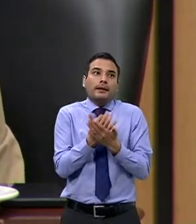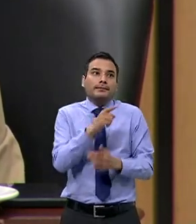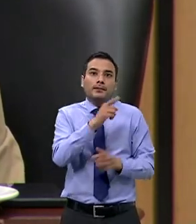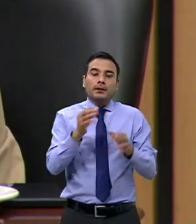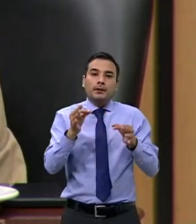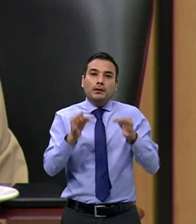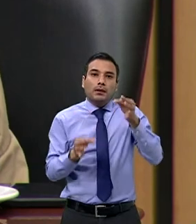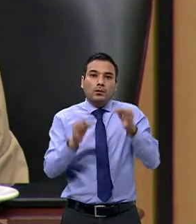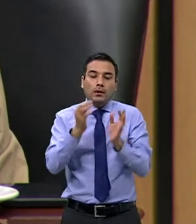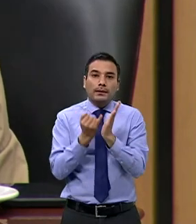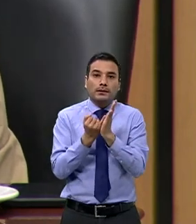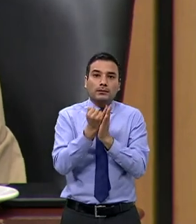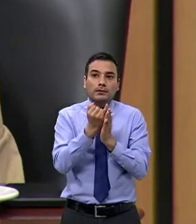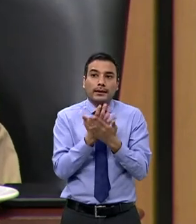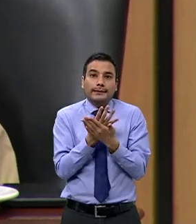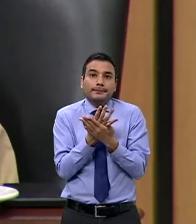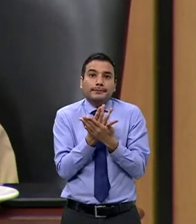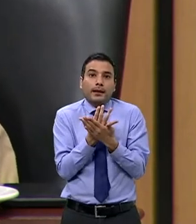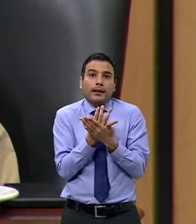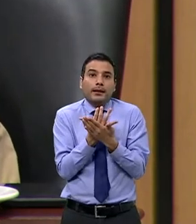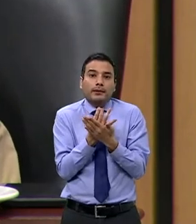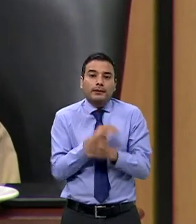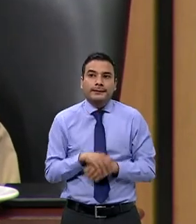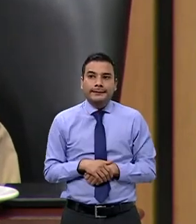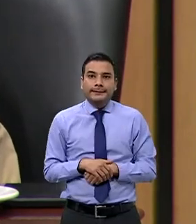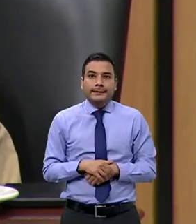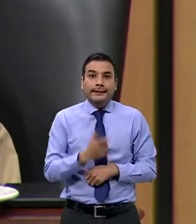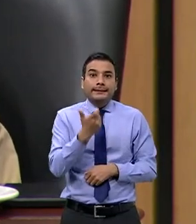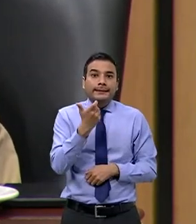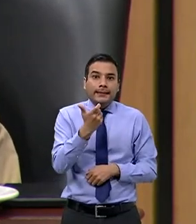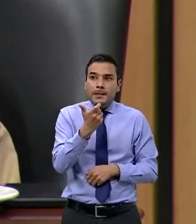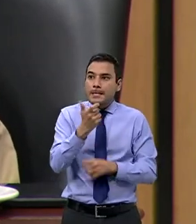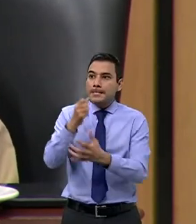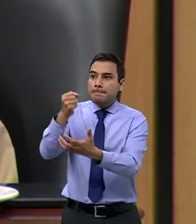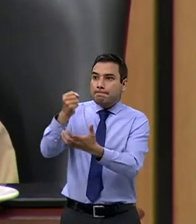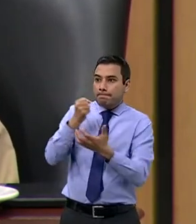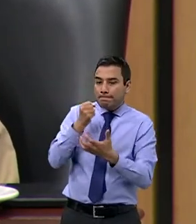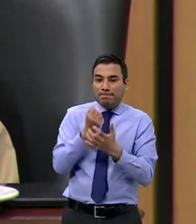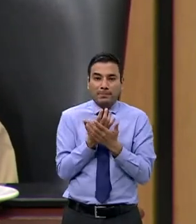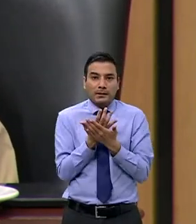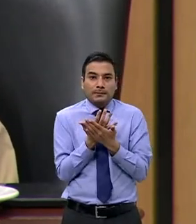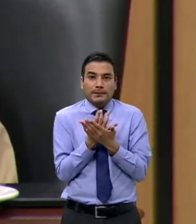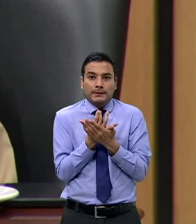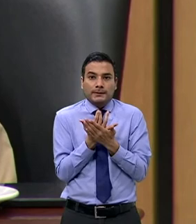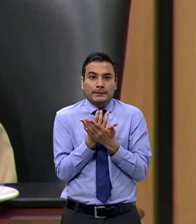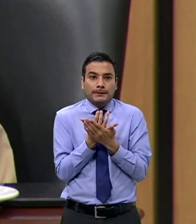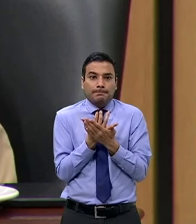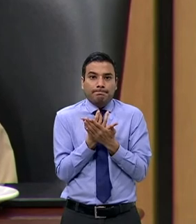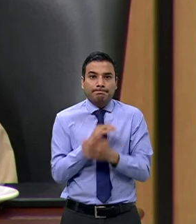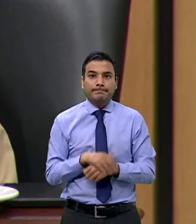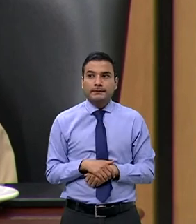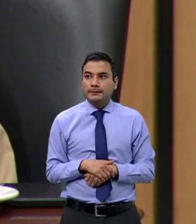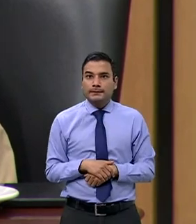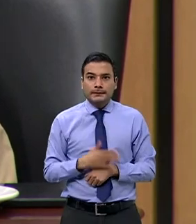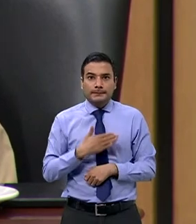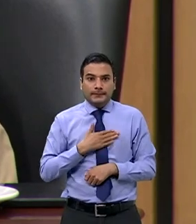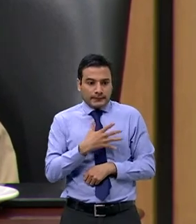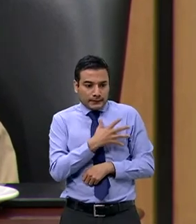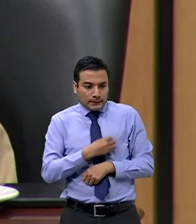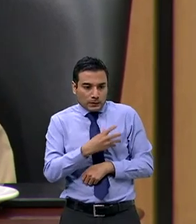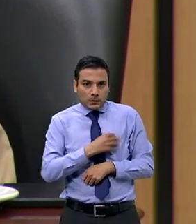que alguien les dé el recurso que estaba destinado para tener estos niños en las estancias infantiles